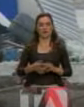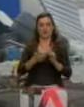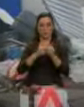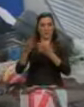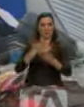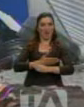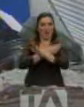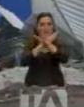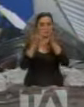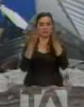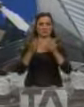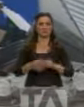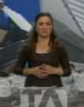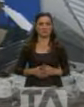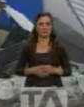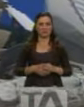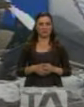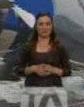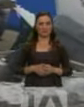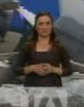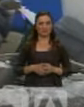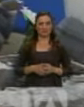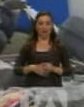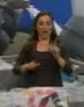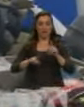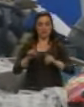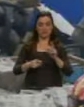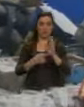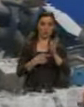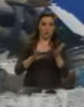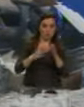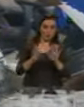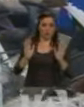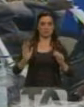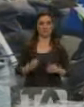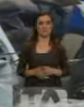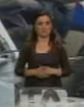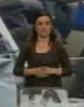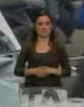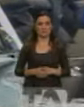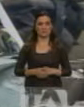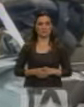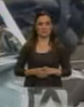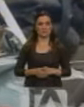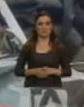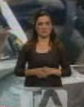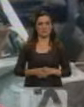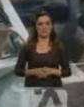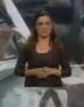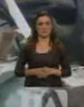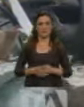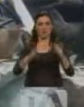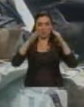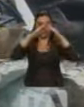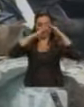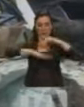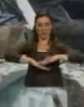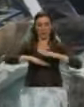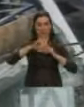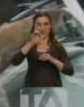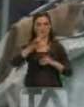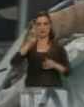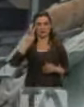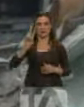de accidentes realmente que a veces son lamentables. Hoy, como usted ve, es una derrumbe de una vivienda y la afectación de